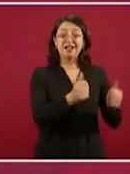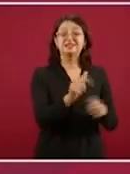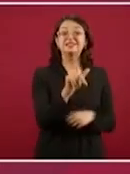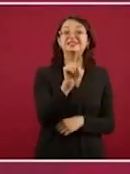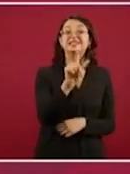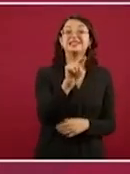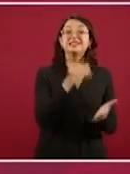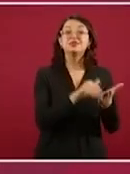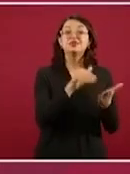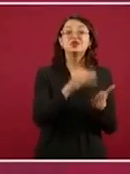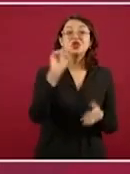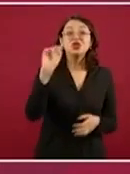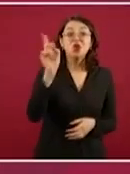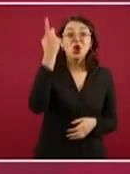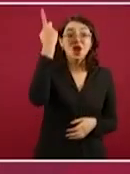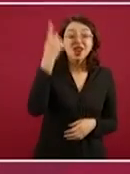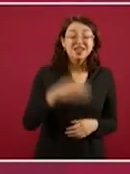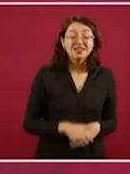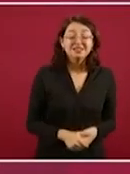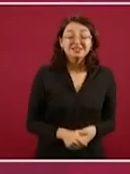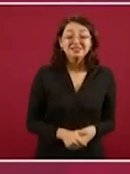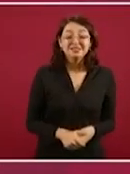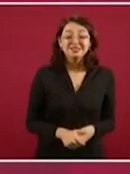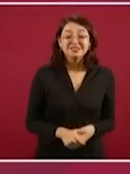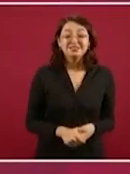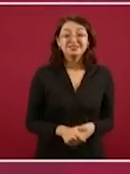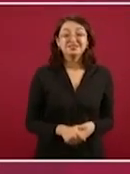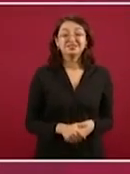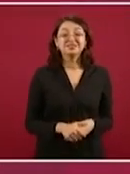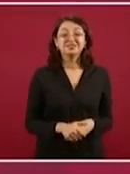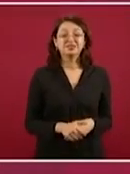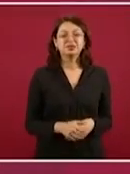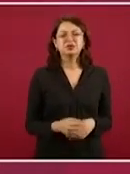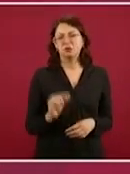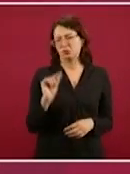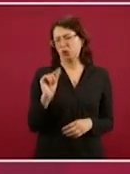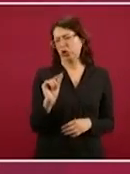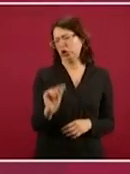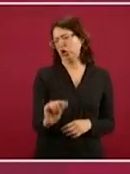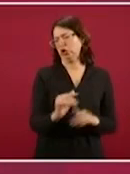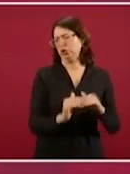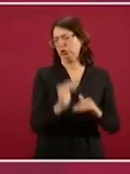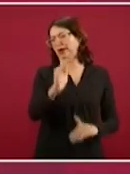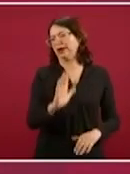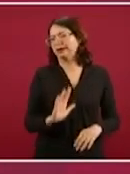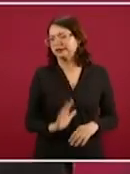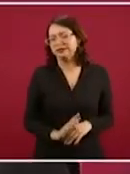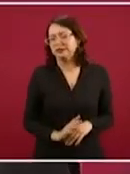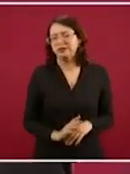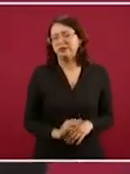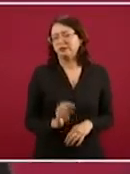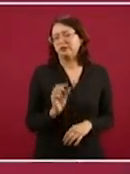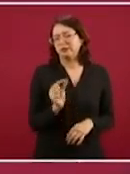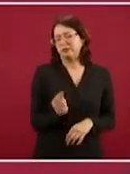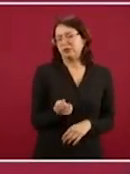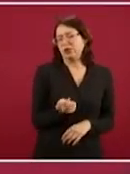70 millones de dólares. Se pasó un poquito, no mucho,